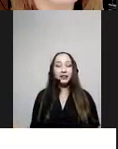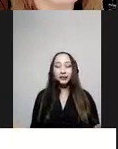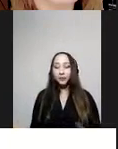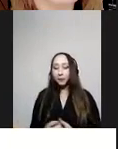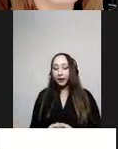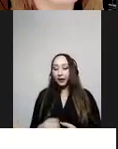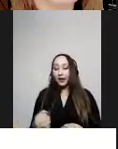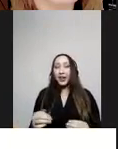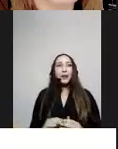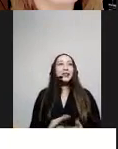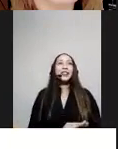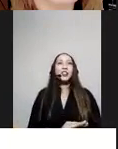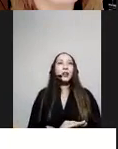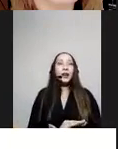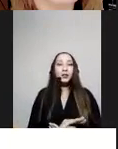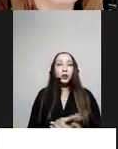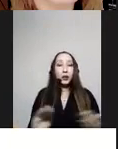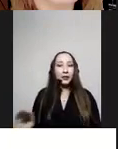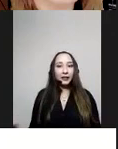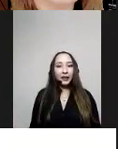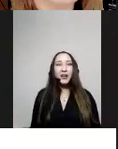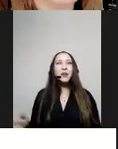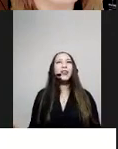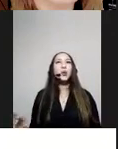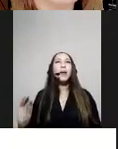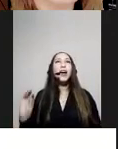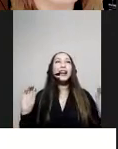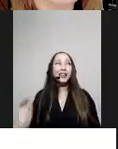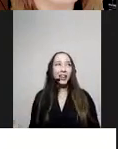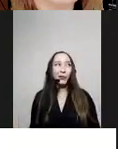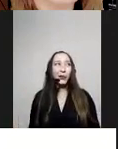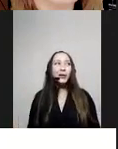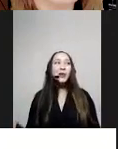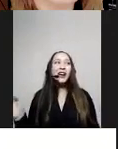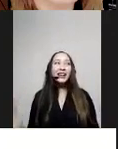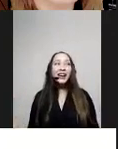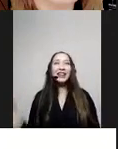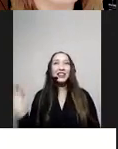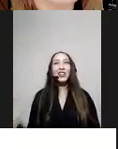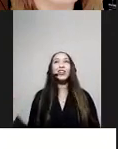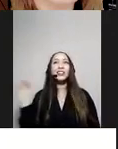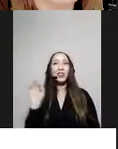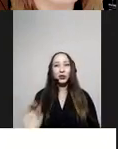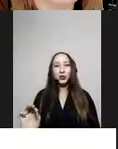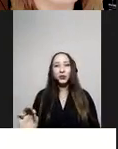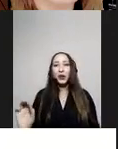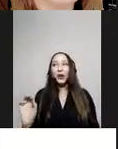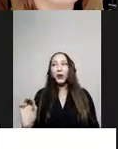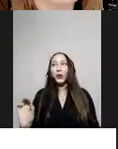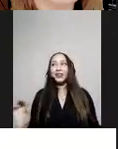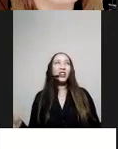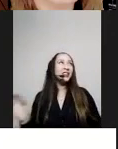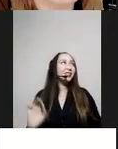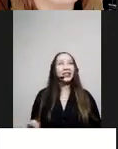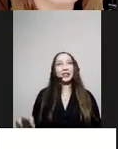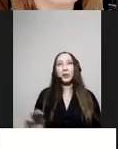fitness. Imagínense que no saben absolutamente nada. Y vamos a hacer un viaje en el tiempo. Vamos a ir al siglo XVIII o el